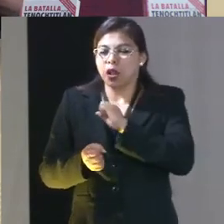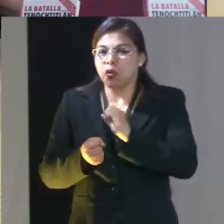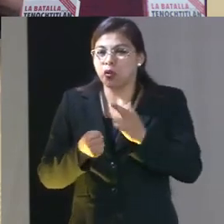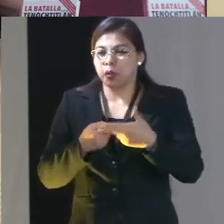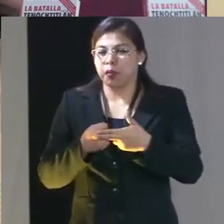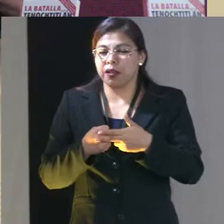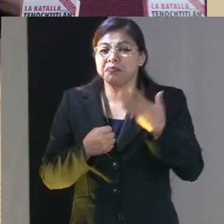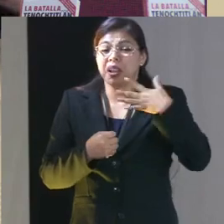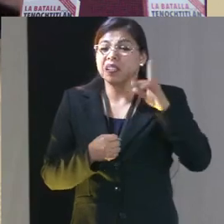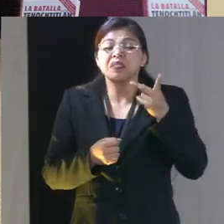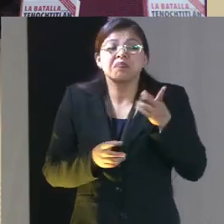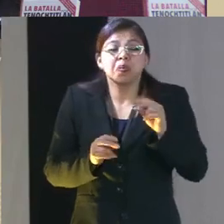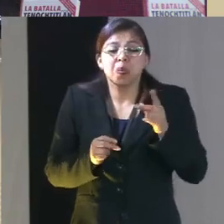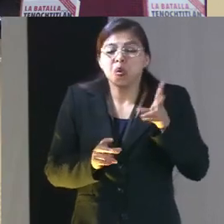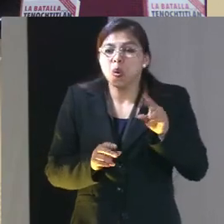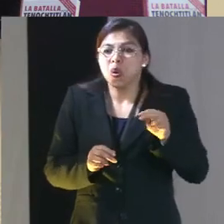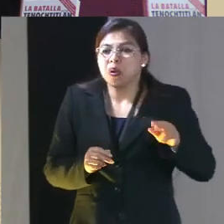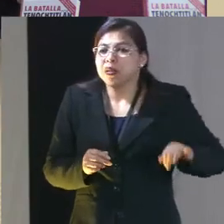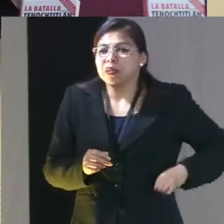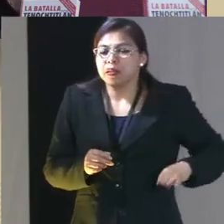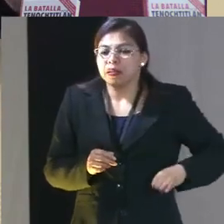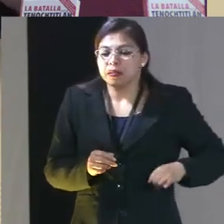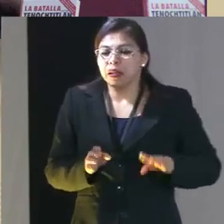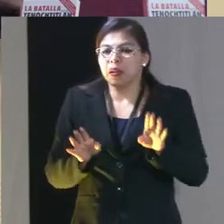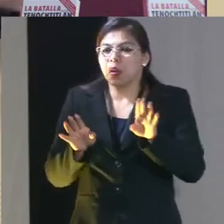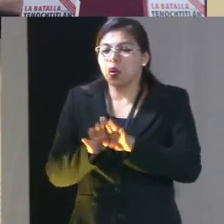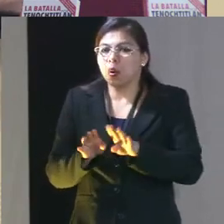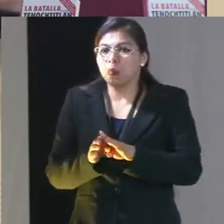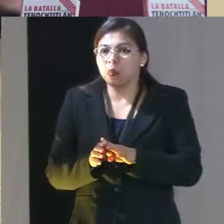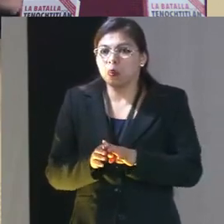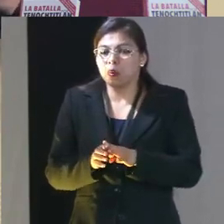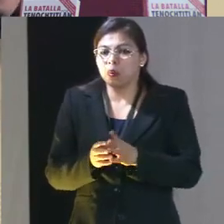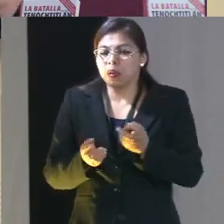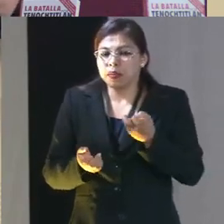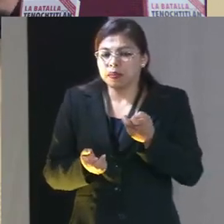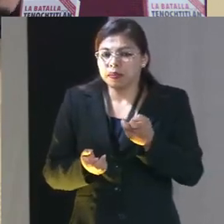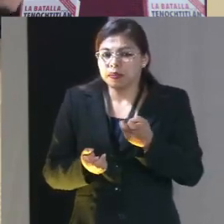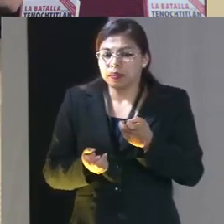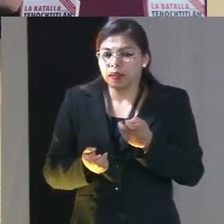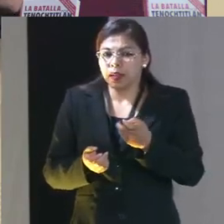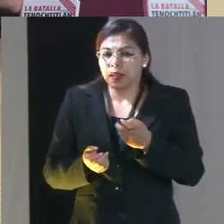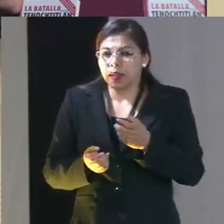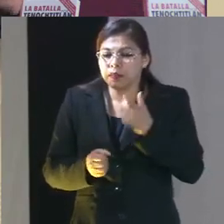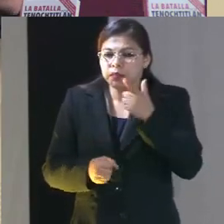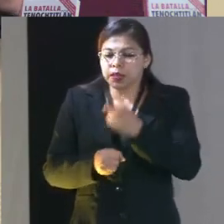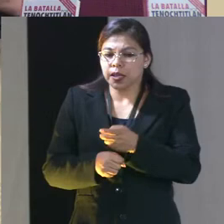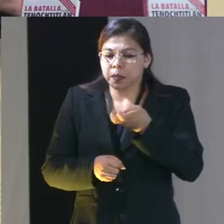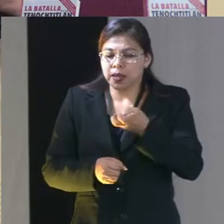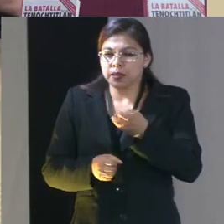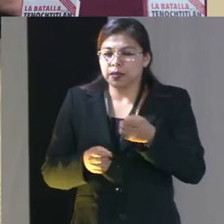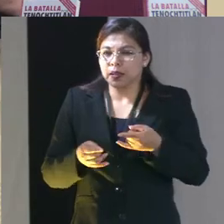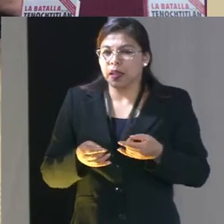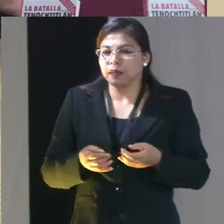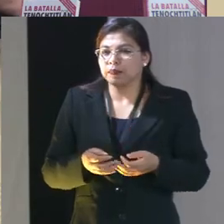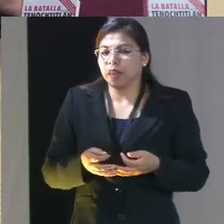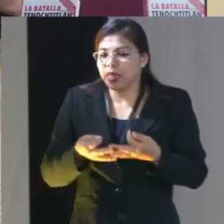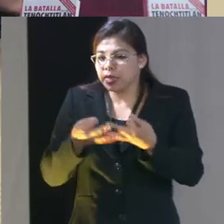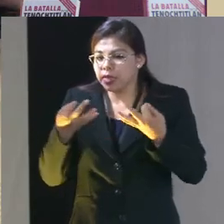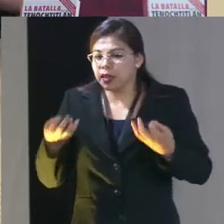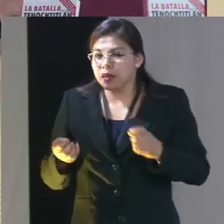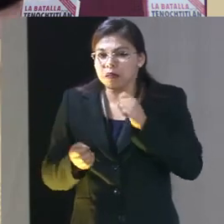marginal. Entonces, ¿cómo se incorpora esta tierra a la dinámica